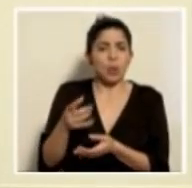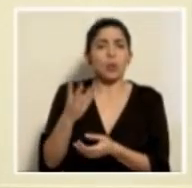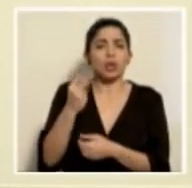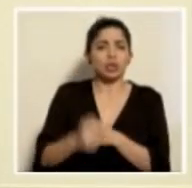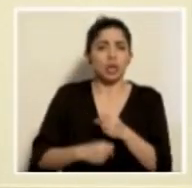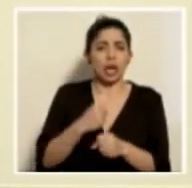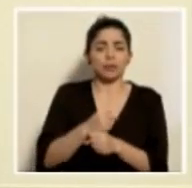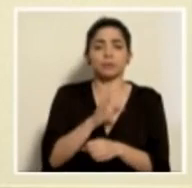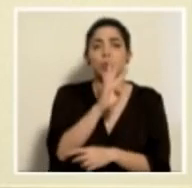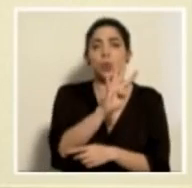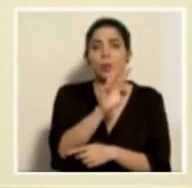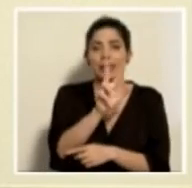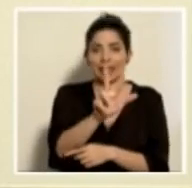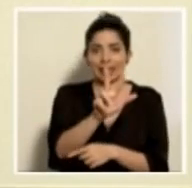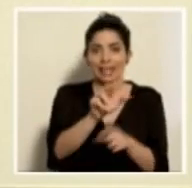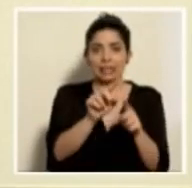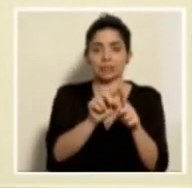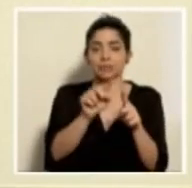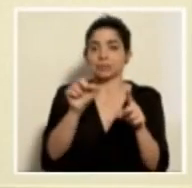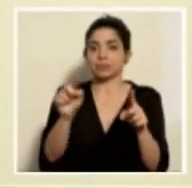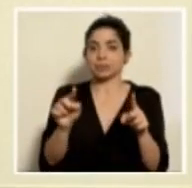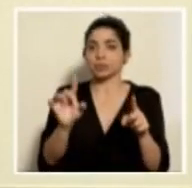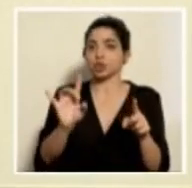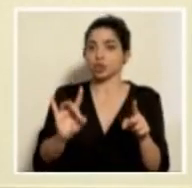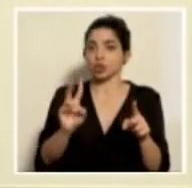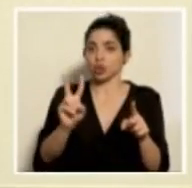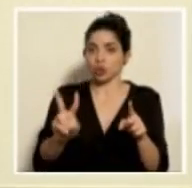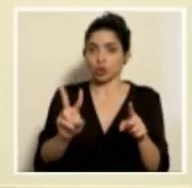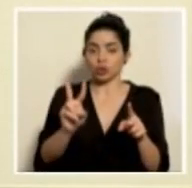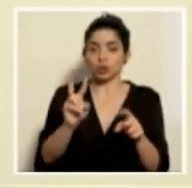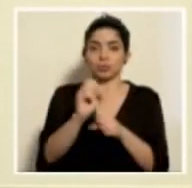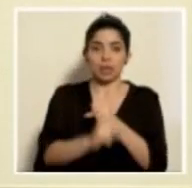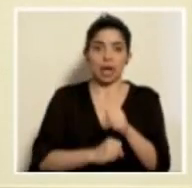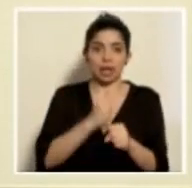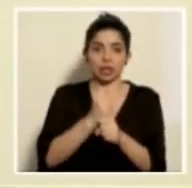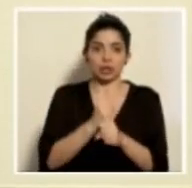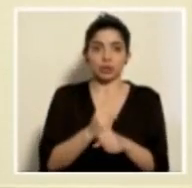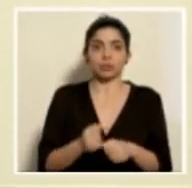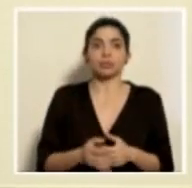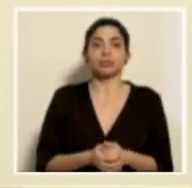los 43 hasta los 82 años.